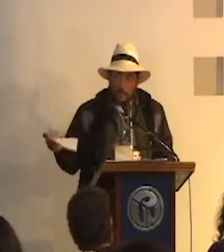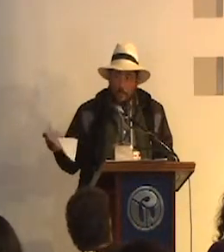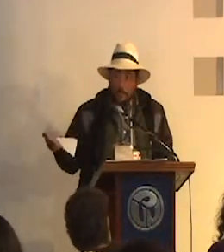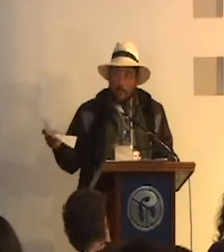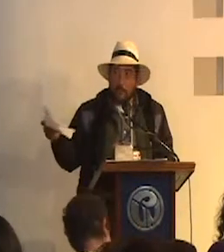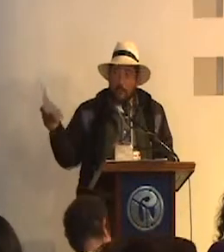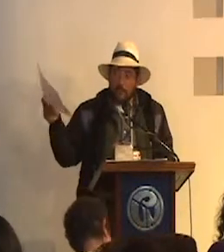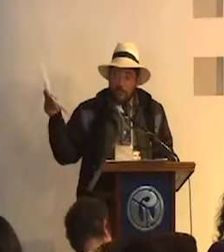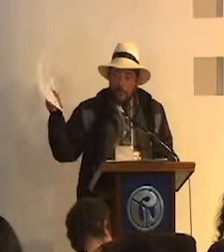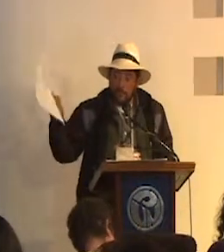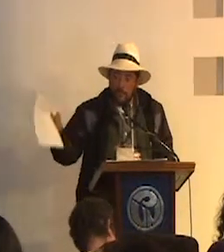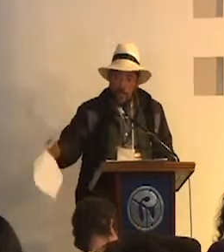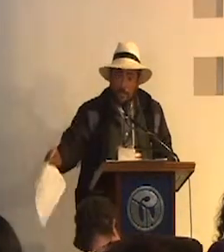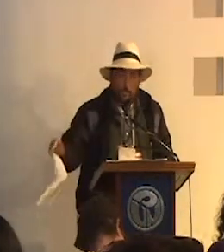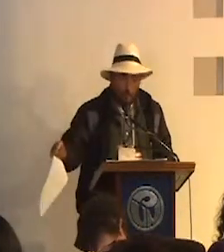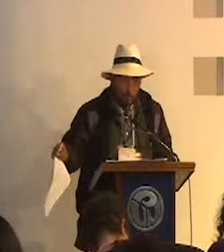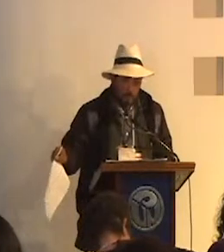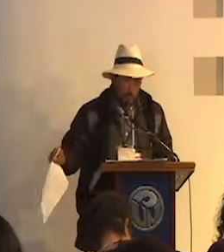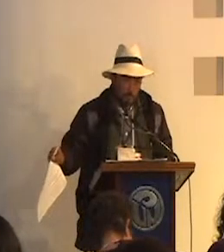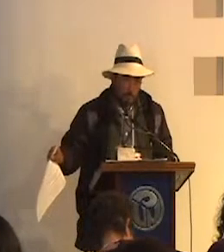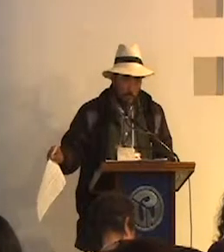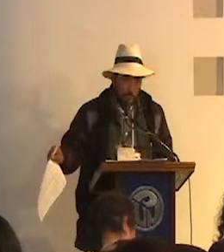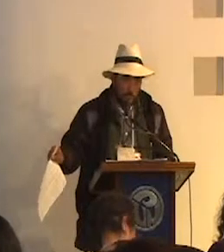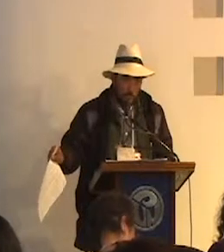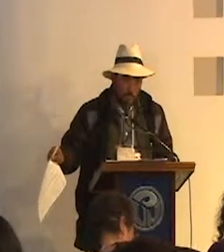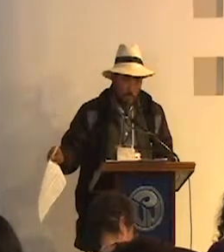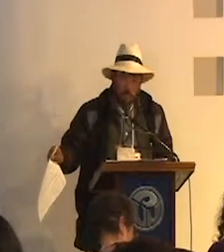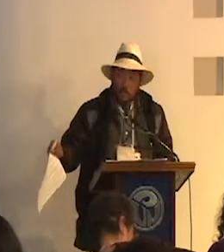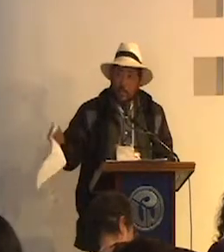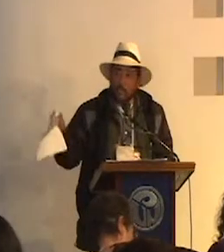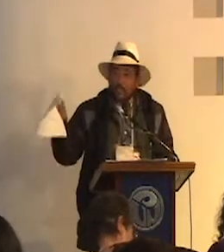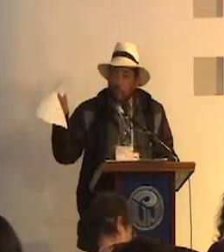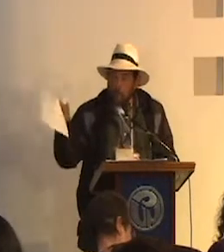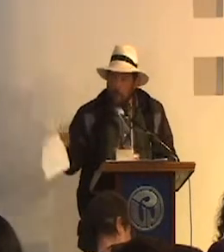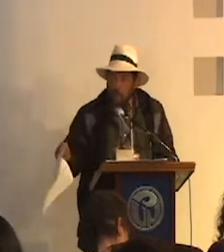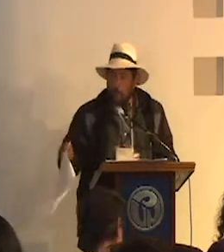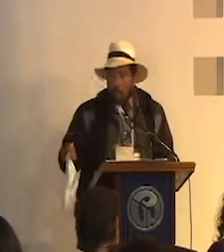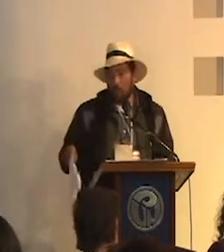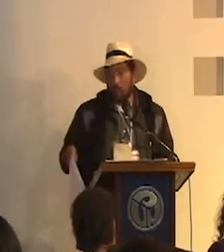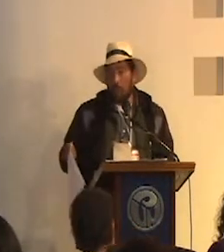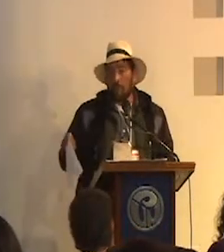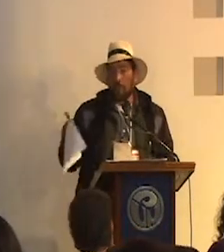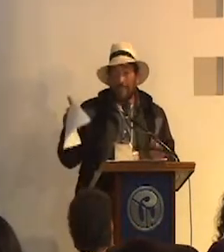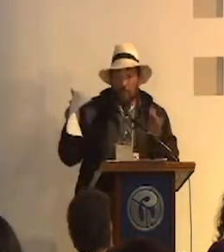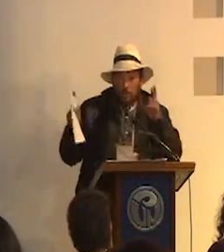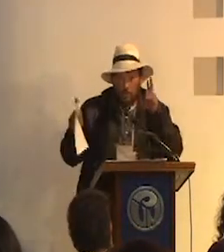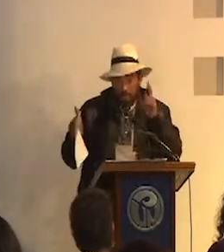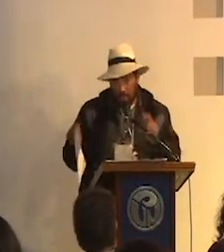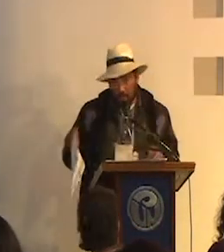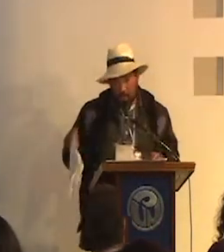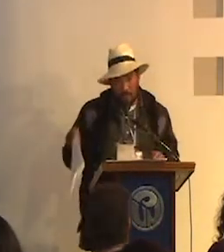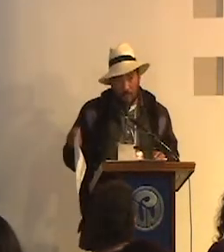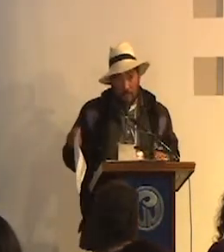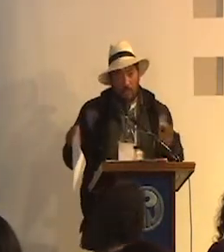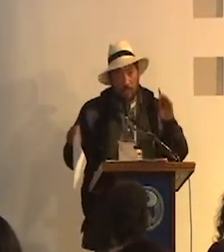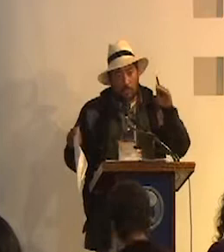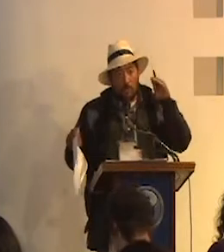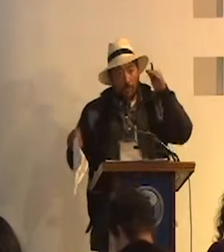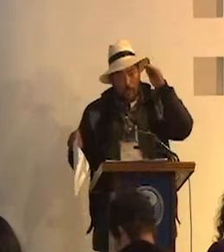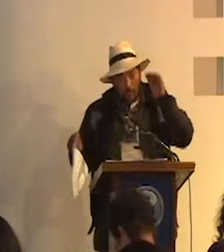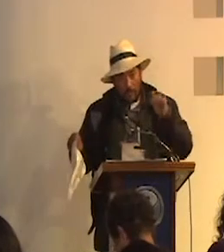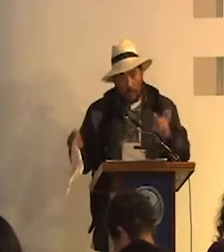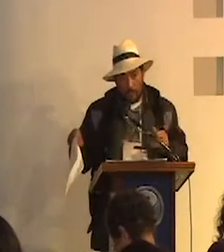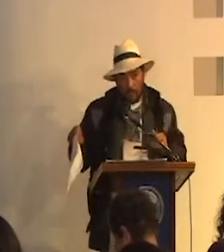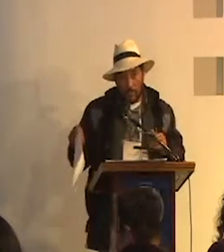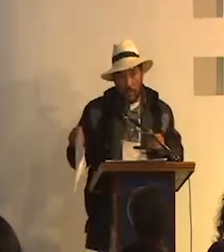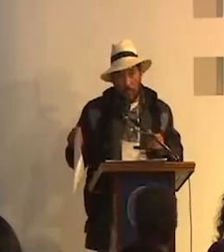por familia desplazada era asignado a este país, que se lo robaba al gobierno colombiano, porque solo Dinamarca,